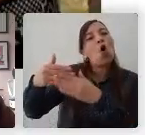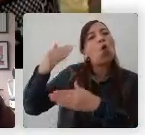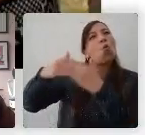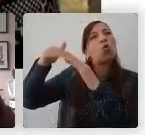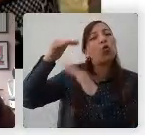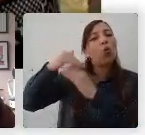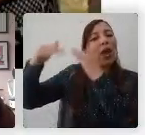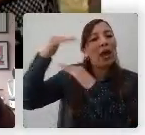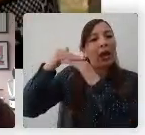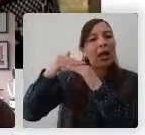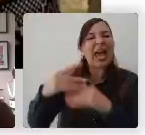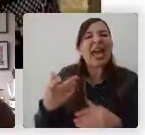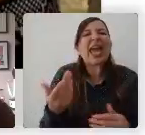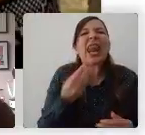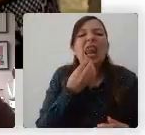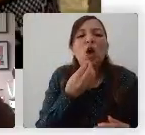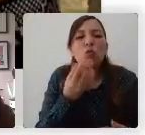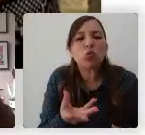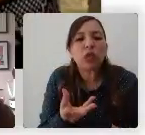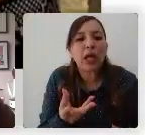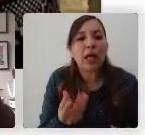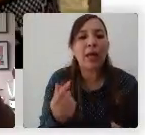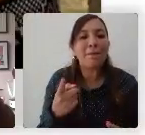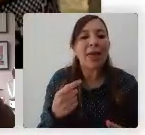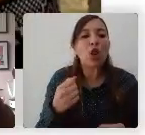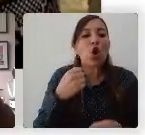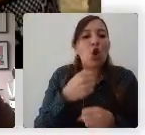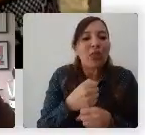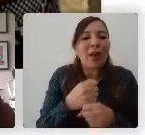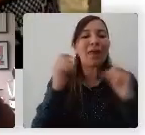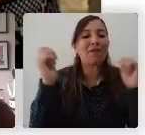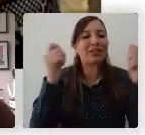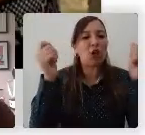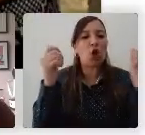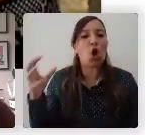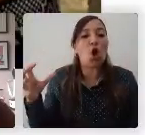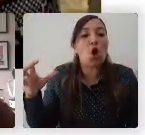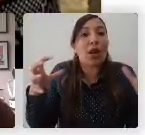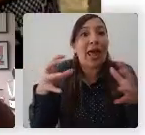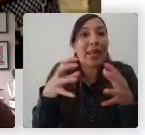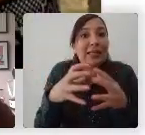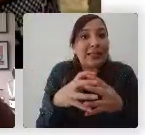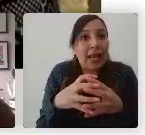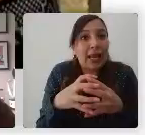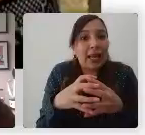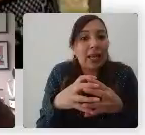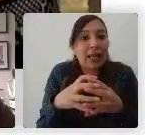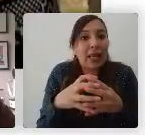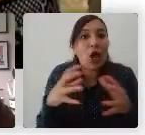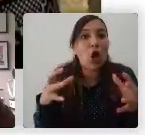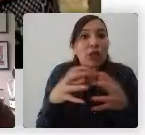leyendas creencias las comunidades probar la cultura local y si es posible participar en una festividad